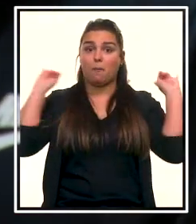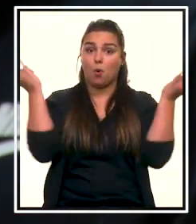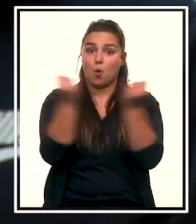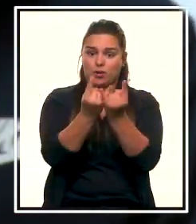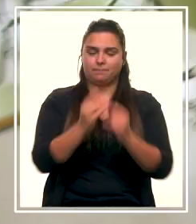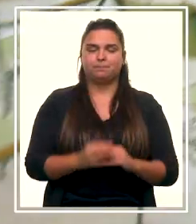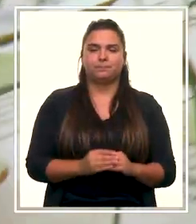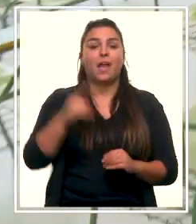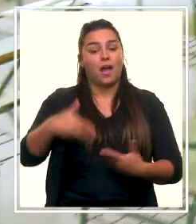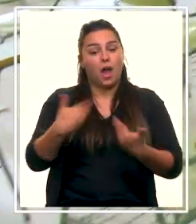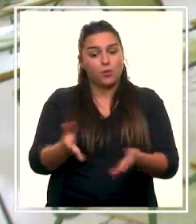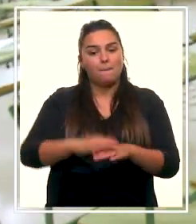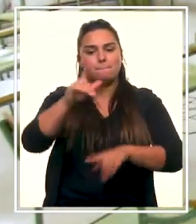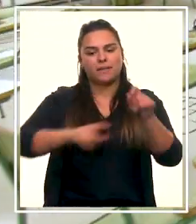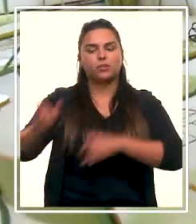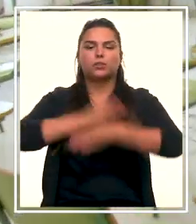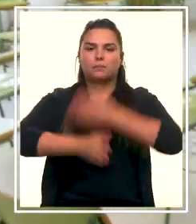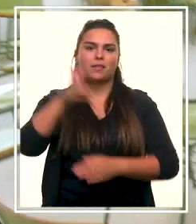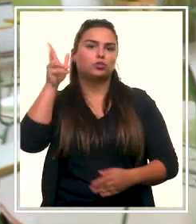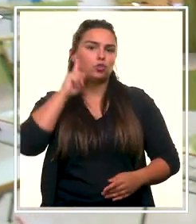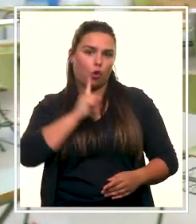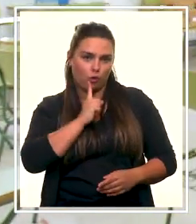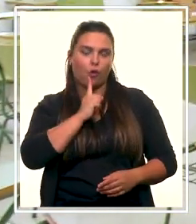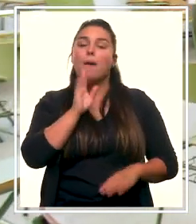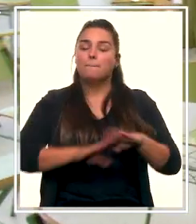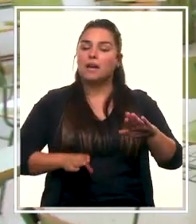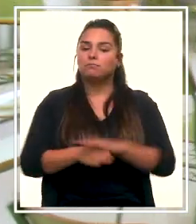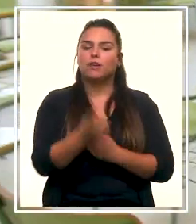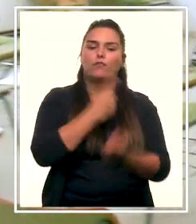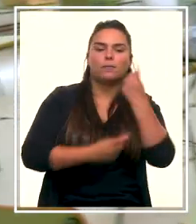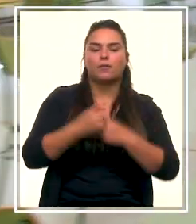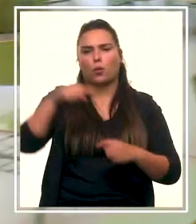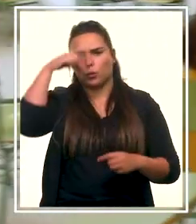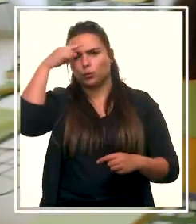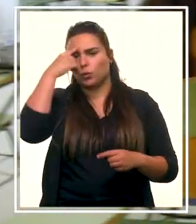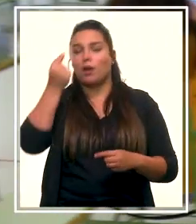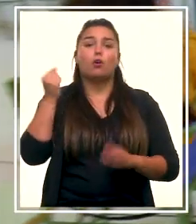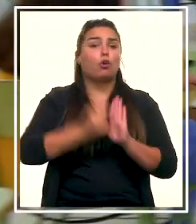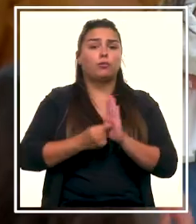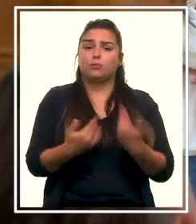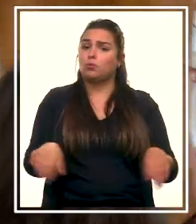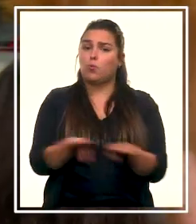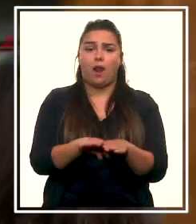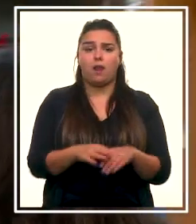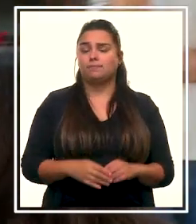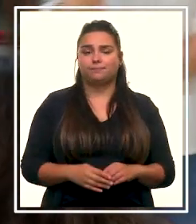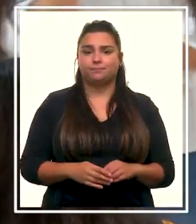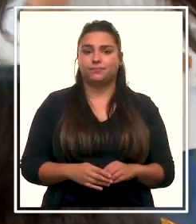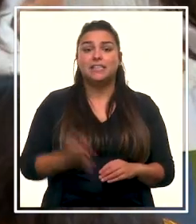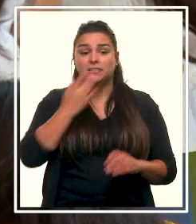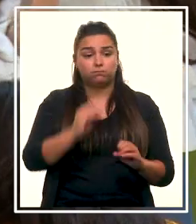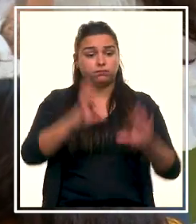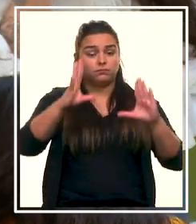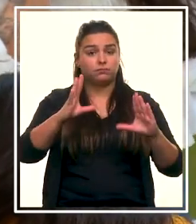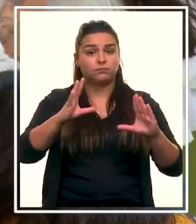que ayuda a las personas con discapacidad auditiva a acceder a la información y a la cultura en igualdad de condiciones, con tan solo activar la posición